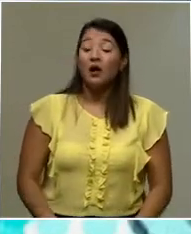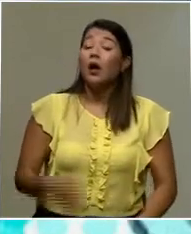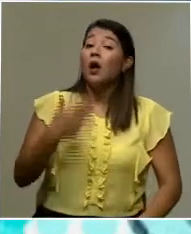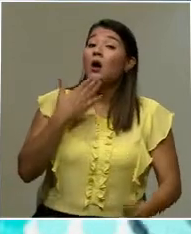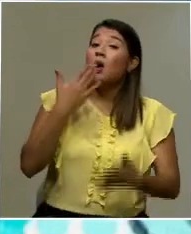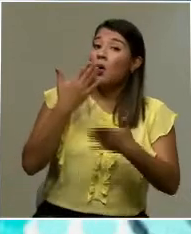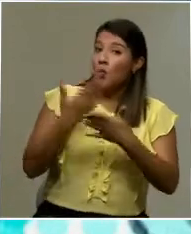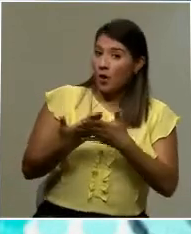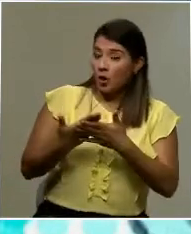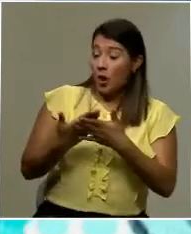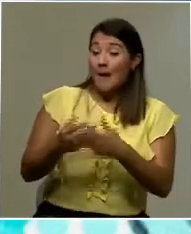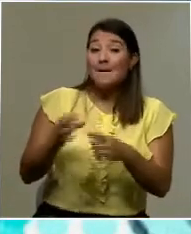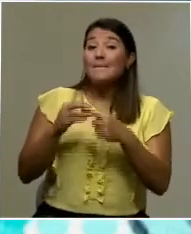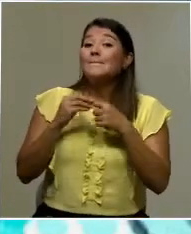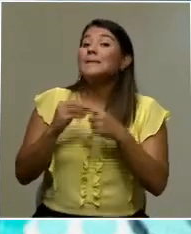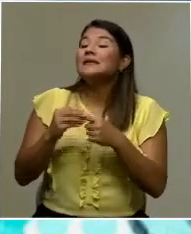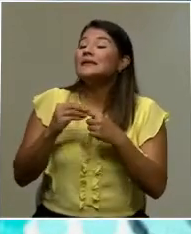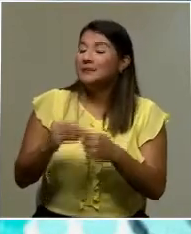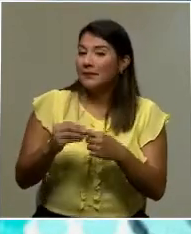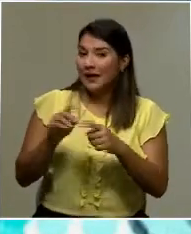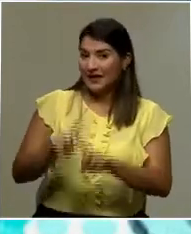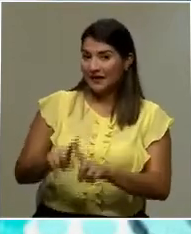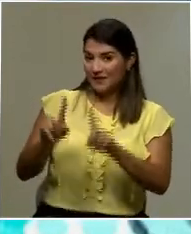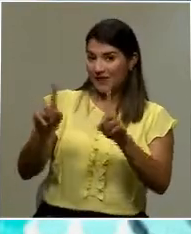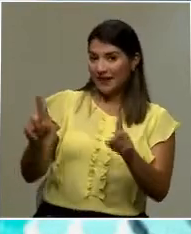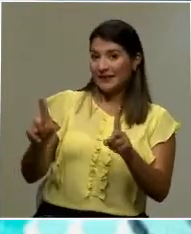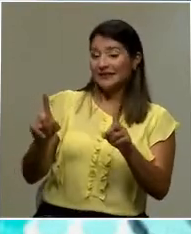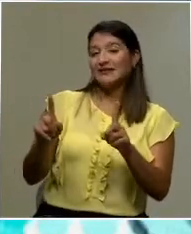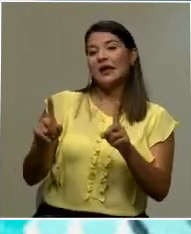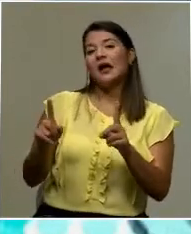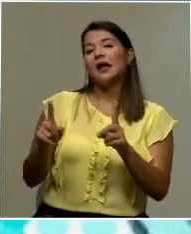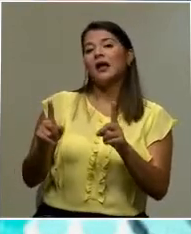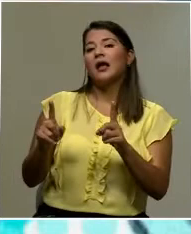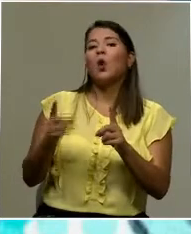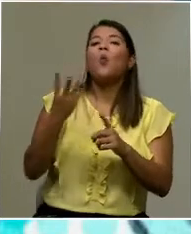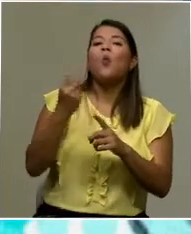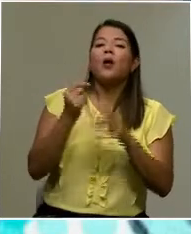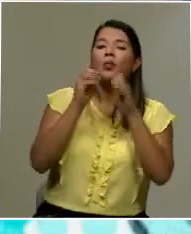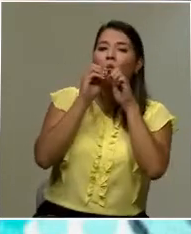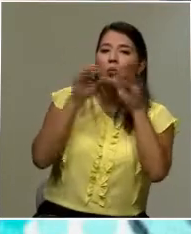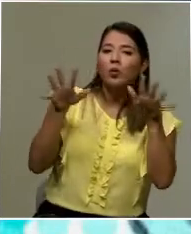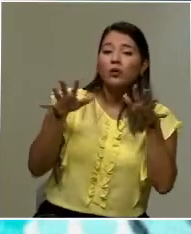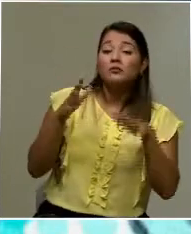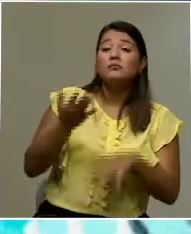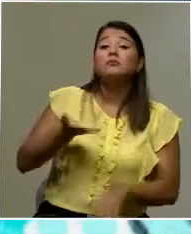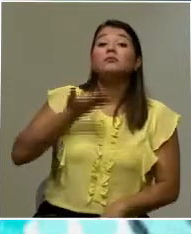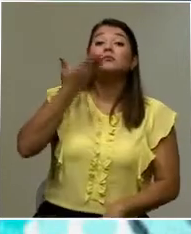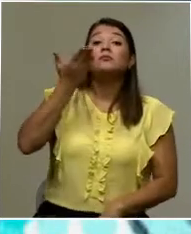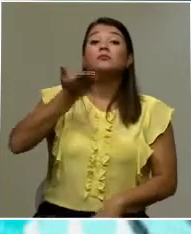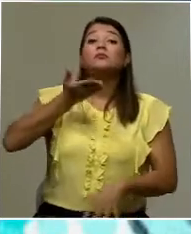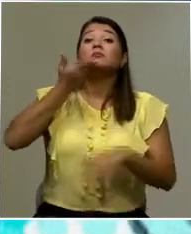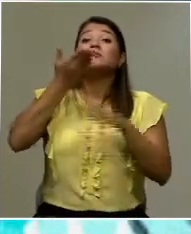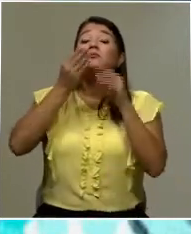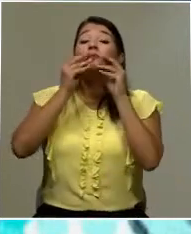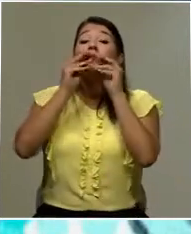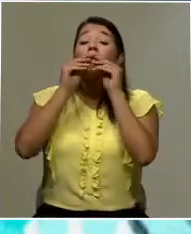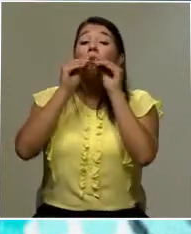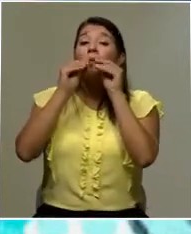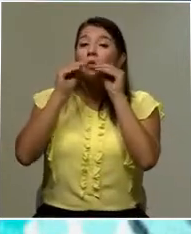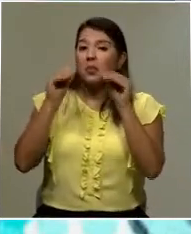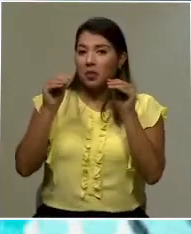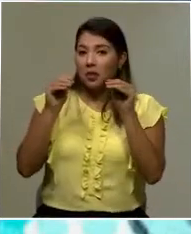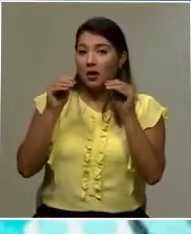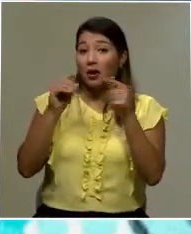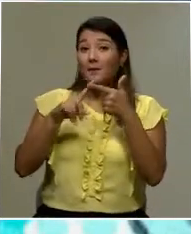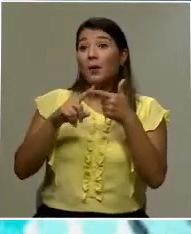Bueno, la principal cosa que cambia es que salen muchos más. Incluso al respirar salen algunos, pero si uno se pone a hablar salen